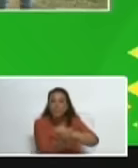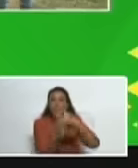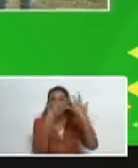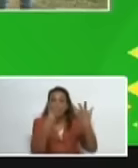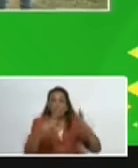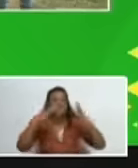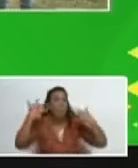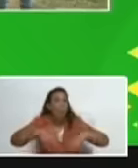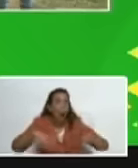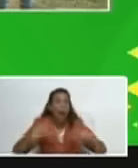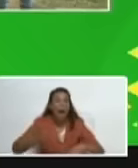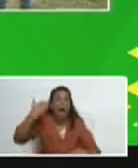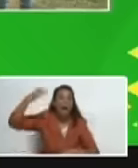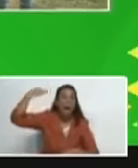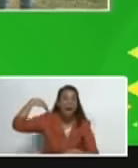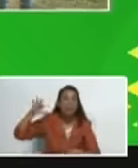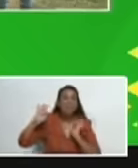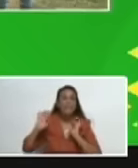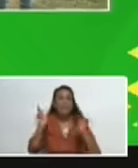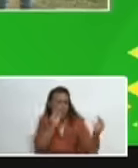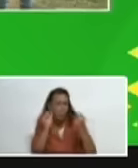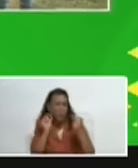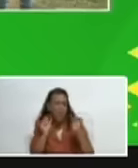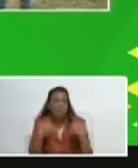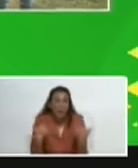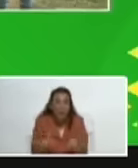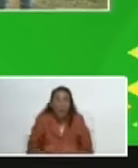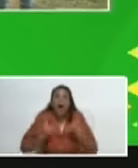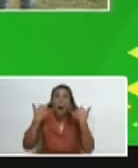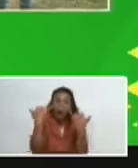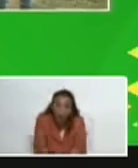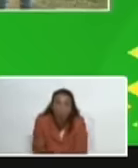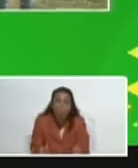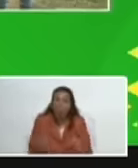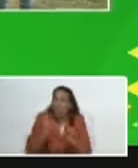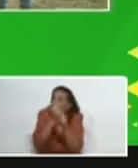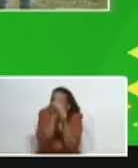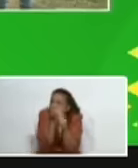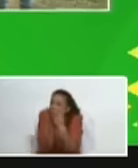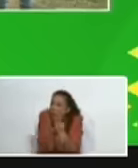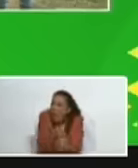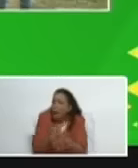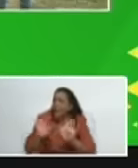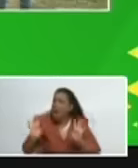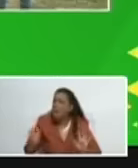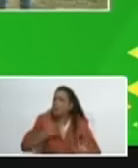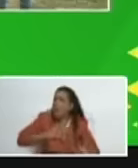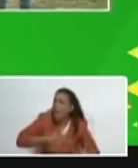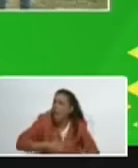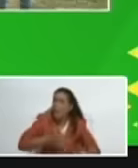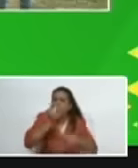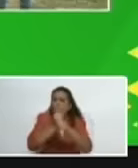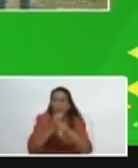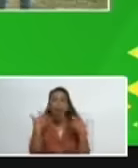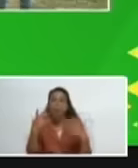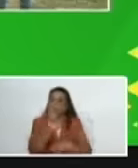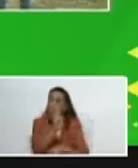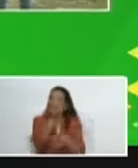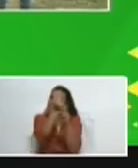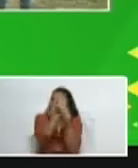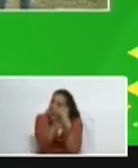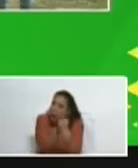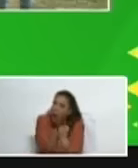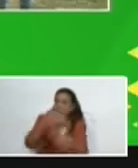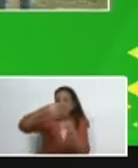grandes transformaciones que necesita Venezuela. Y yo le dije, no, no hay que esperar. No hay que esperar a